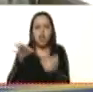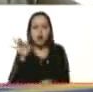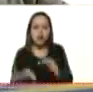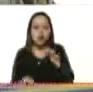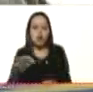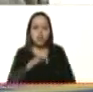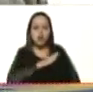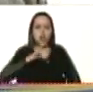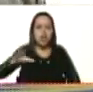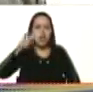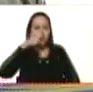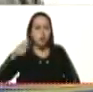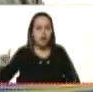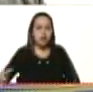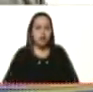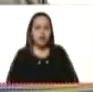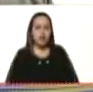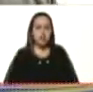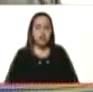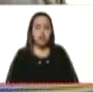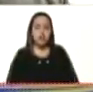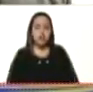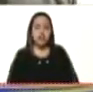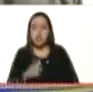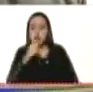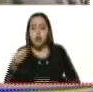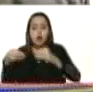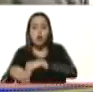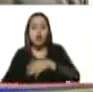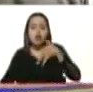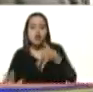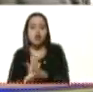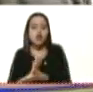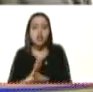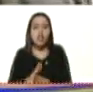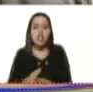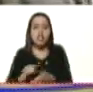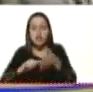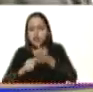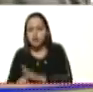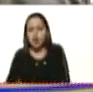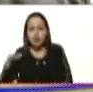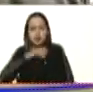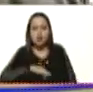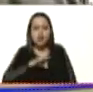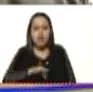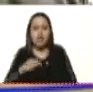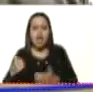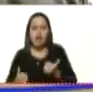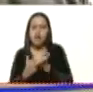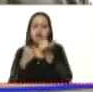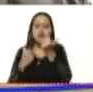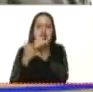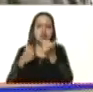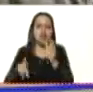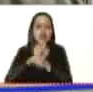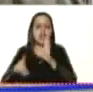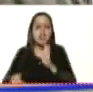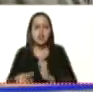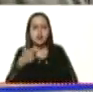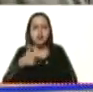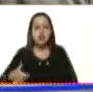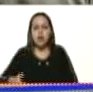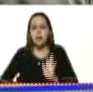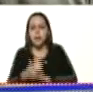pueblos y en contra de las discriminaciones sociales, favoreciendo la incorporación de los derechos de los más vulnerables. Juan Germán Roscio